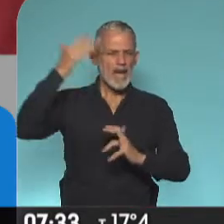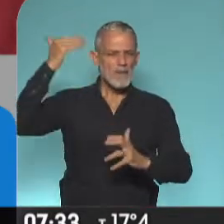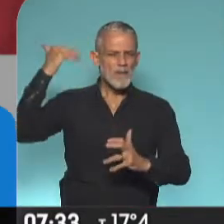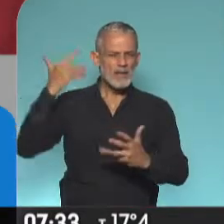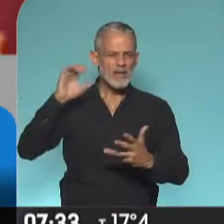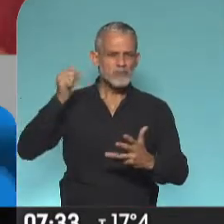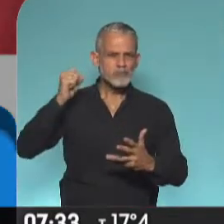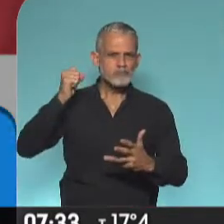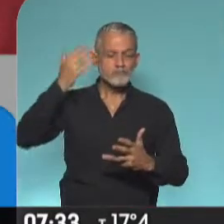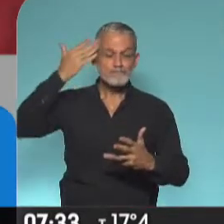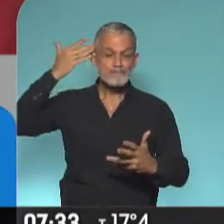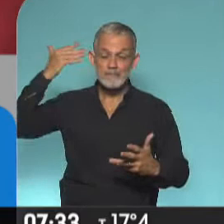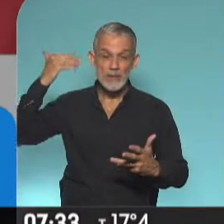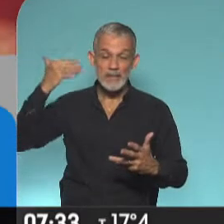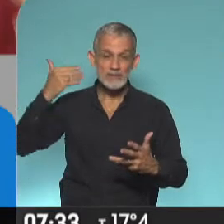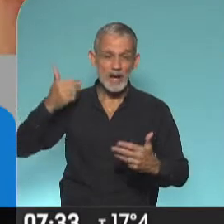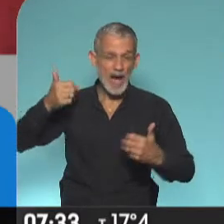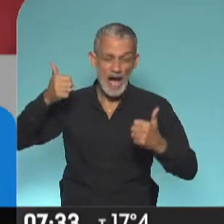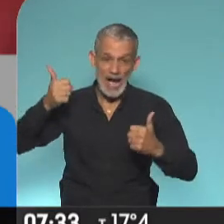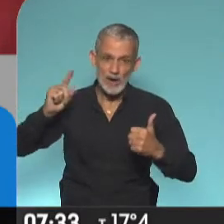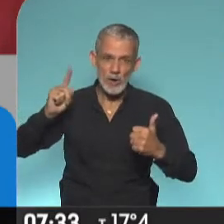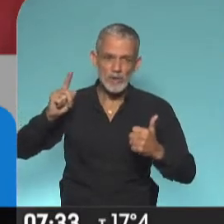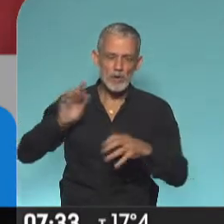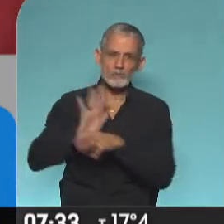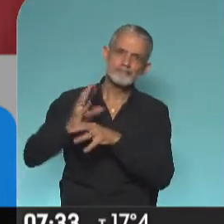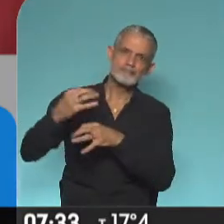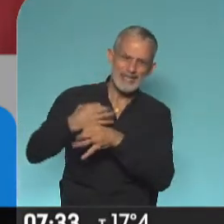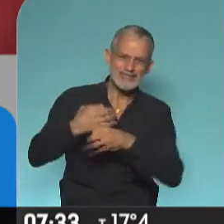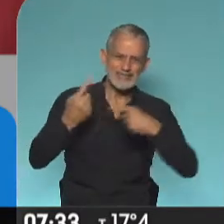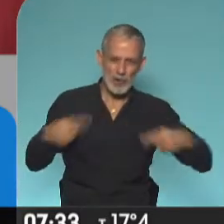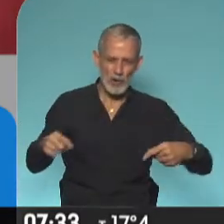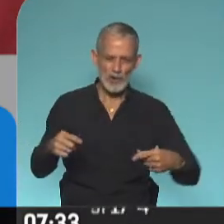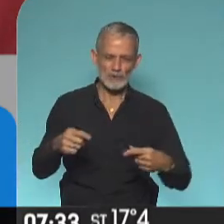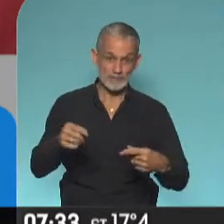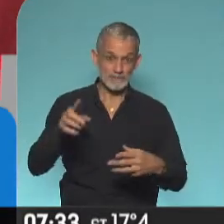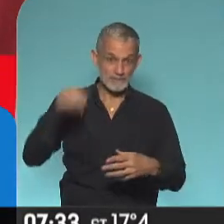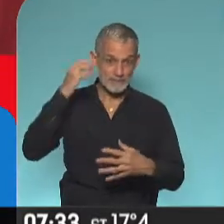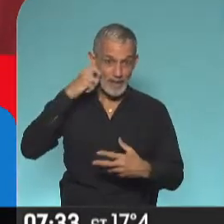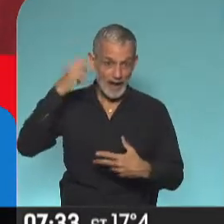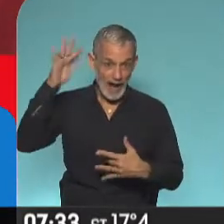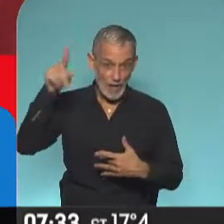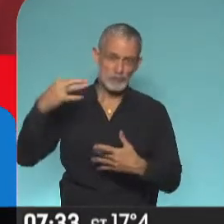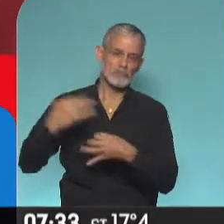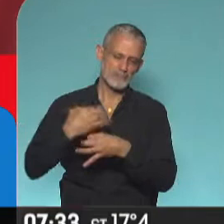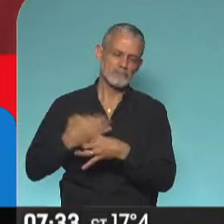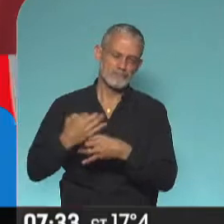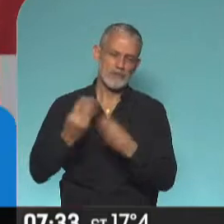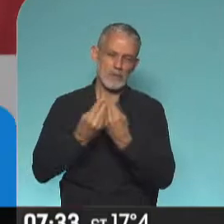experiencias vividas que no han sido de lo mejor, pero que te han enseñado. Y ellos nos enseñan mucho en esto. Y